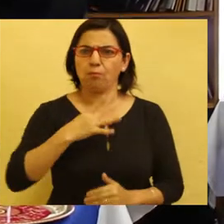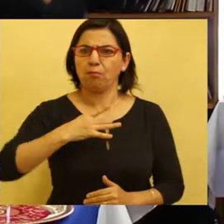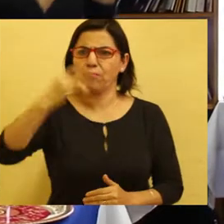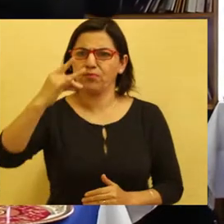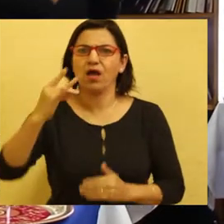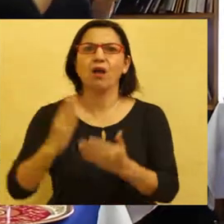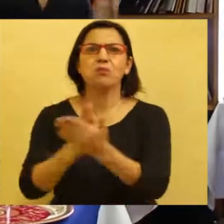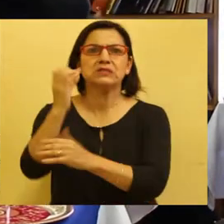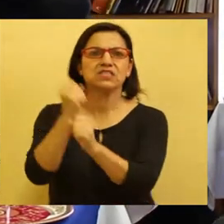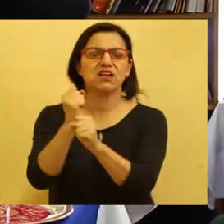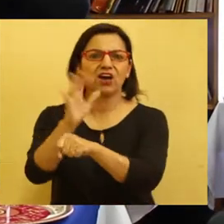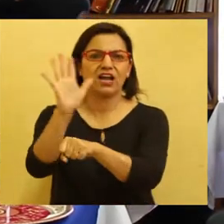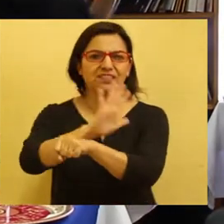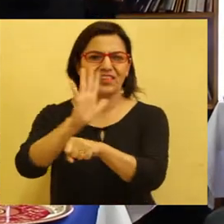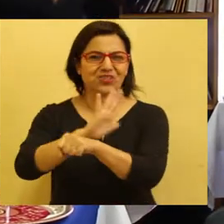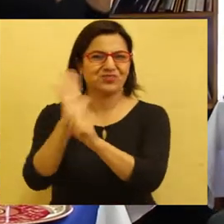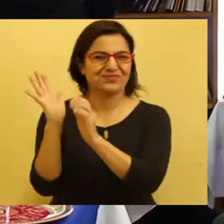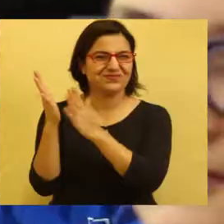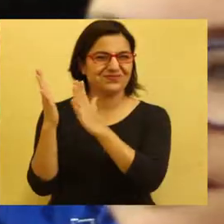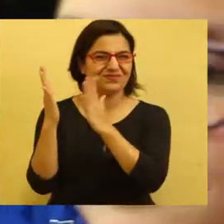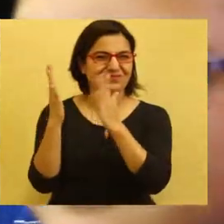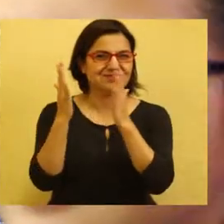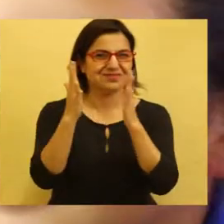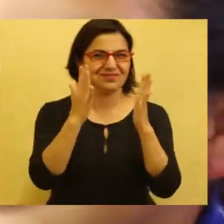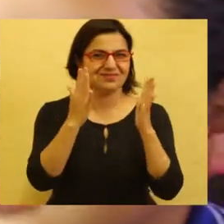estudiaba, empecé a hacer teatro.